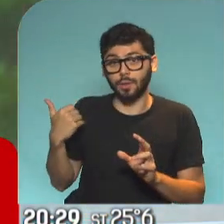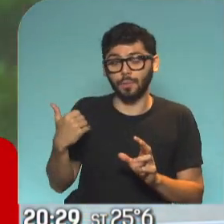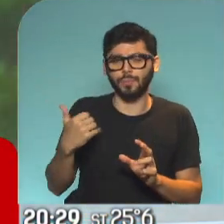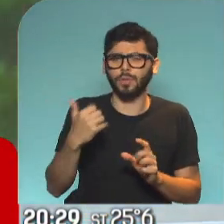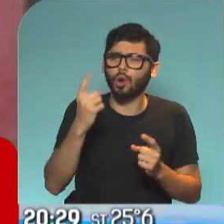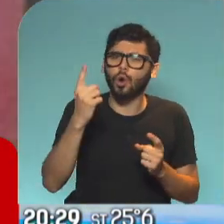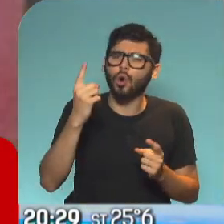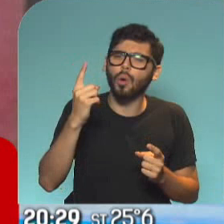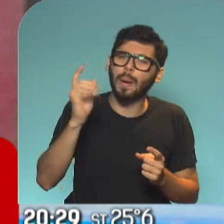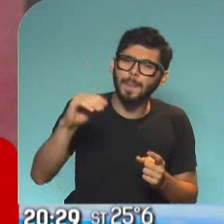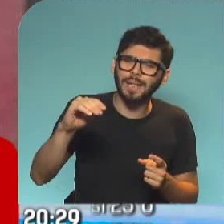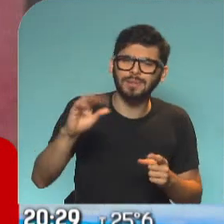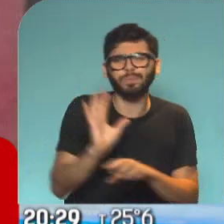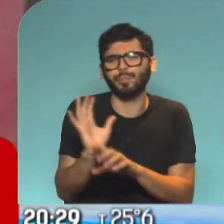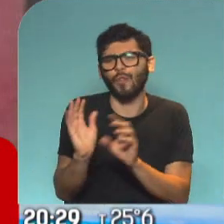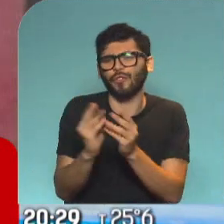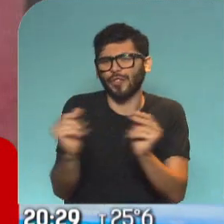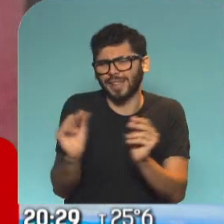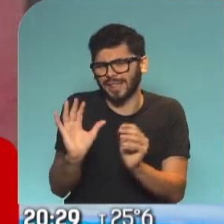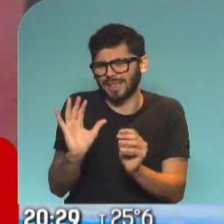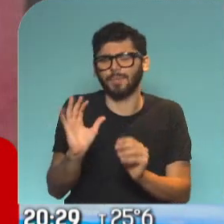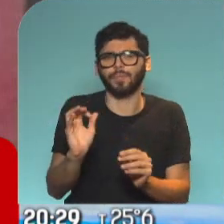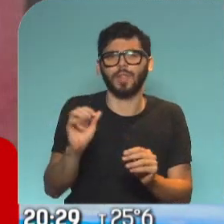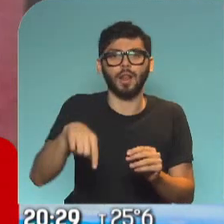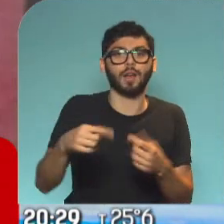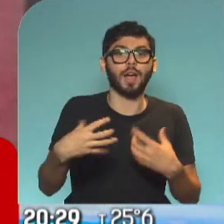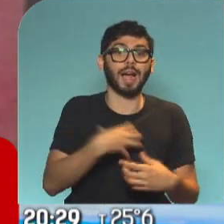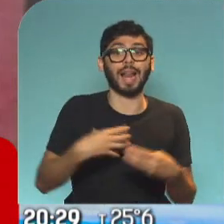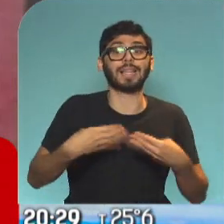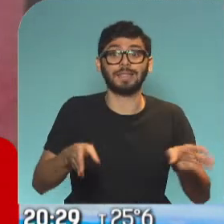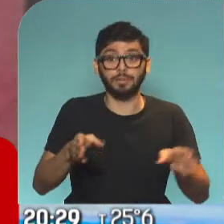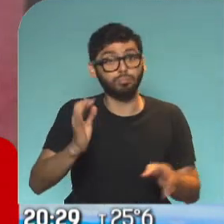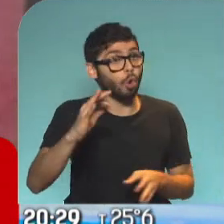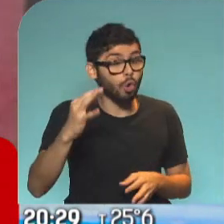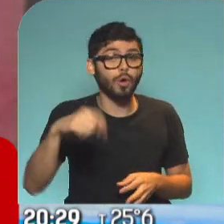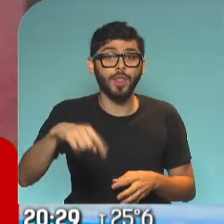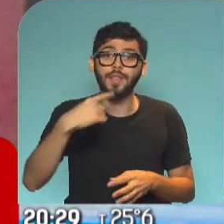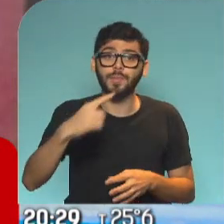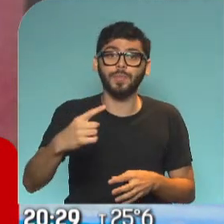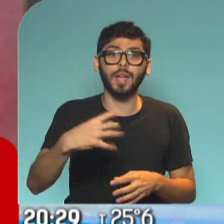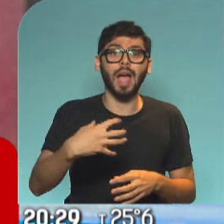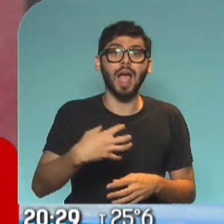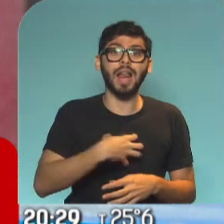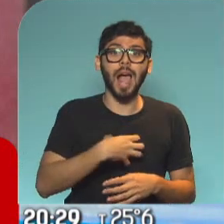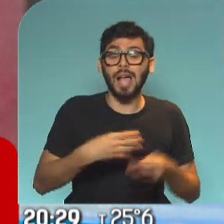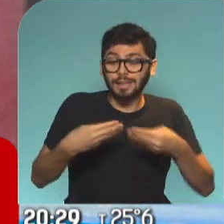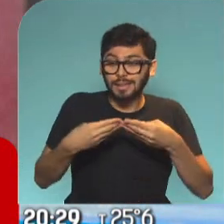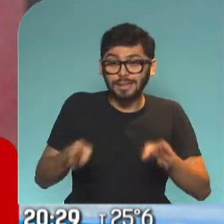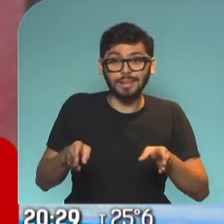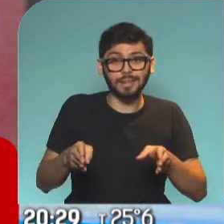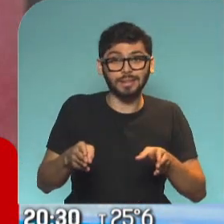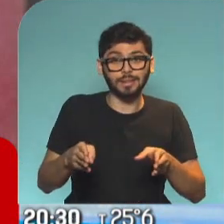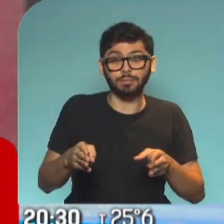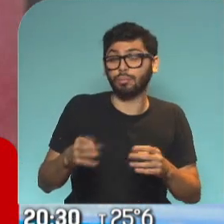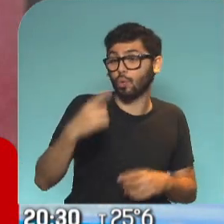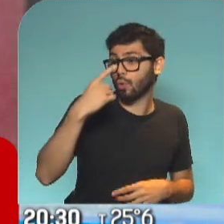dato para destacar, como para cerrar, el inicio del ciclo lectivo. Destacó Axel Kicillof que las clases no empezaban con normalidad durante los últimos